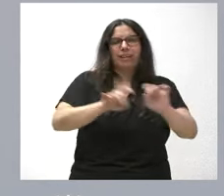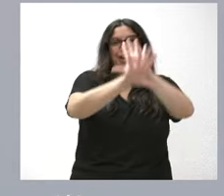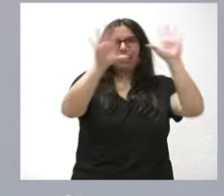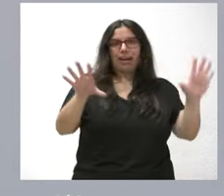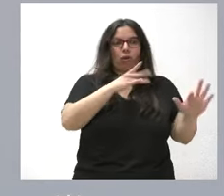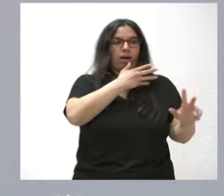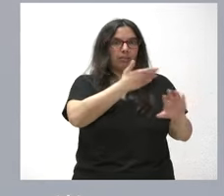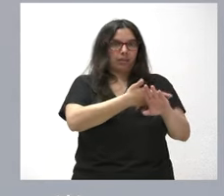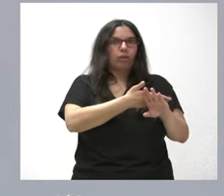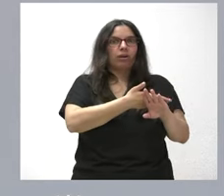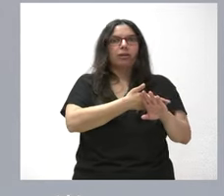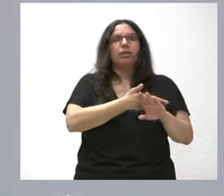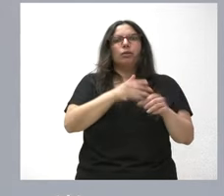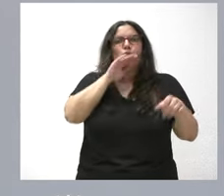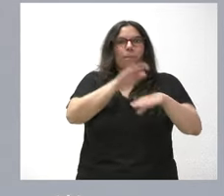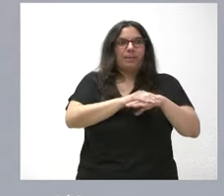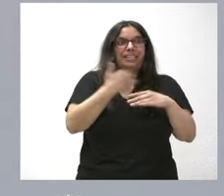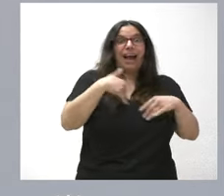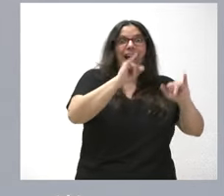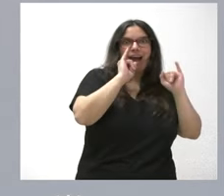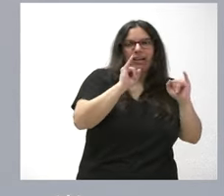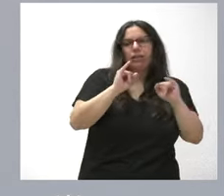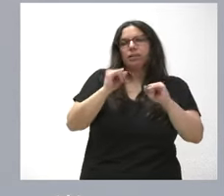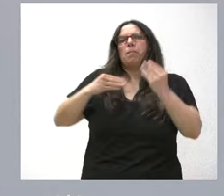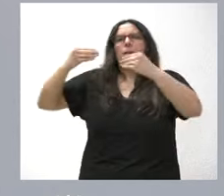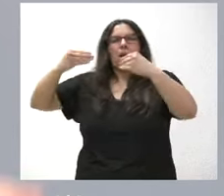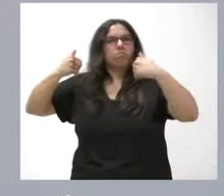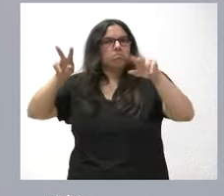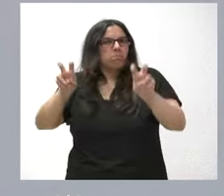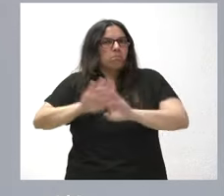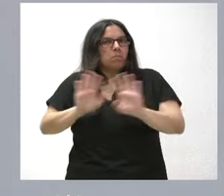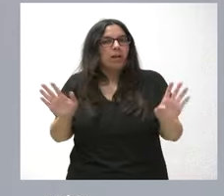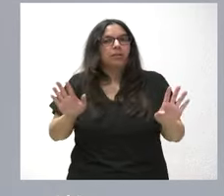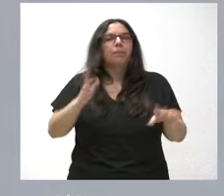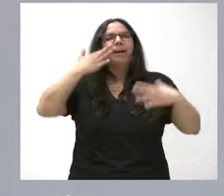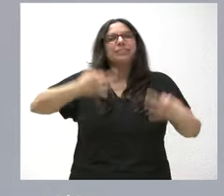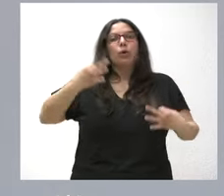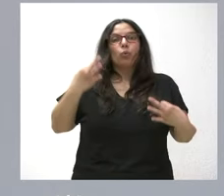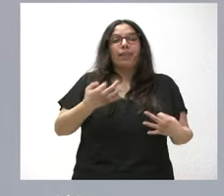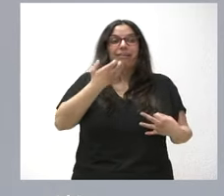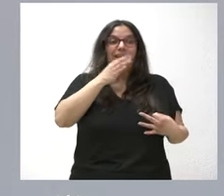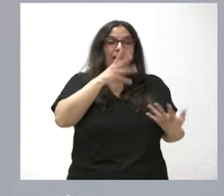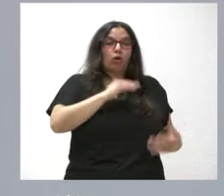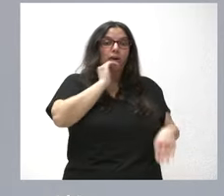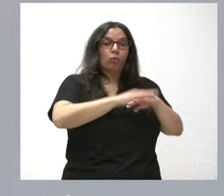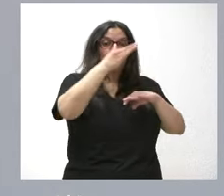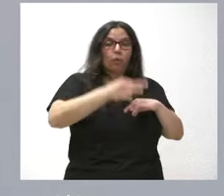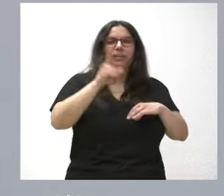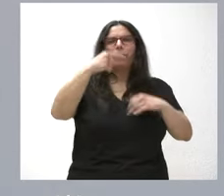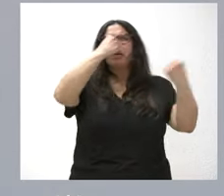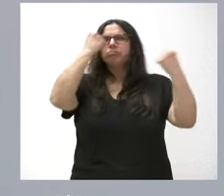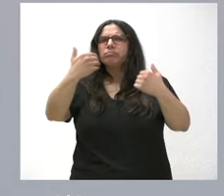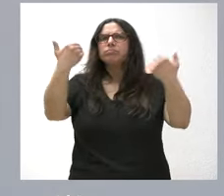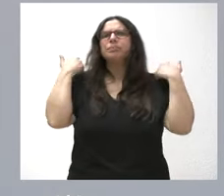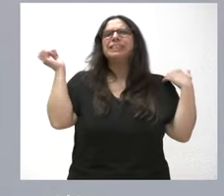los mecanismos para asegurar el cumplimiento de lo que ya hoy tenemos vigente, para asegurar también de forma clara quiénes son las autoridades competentes de